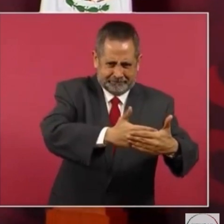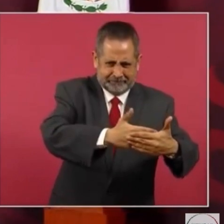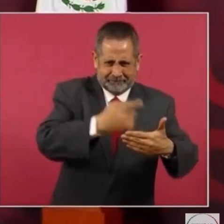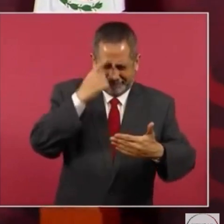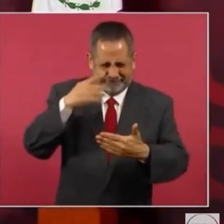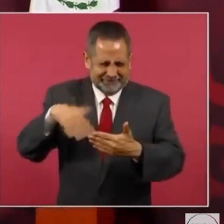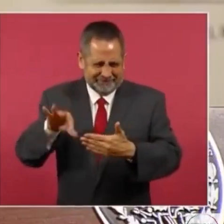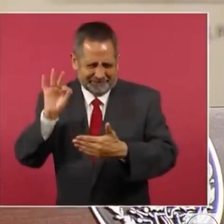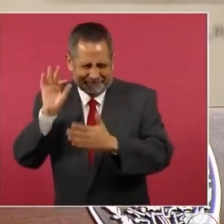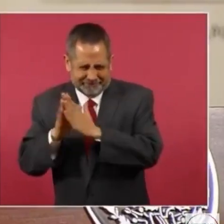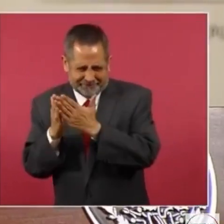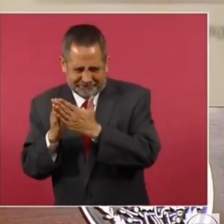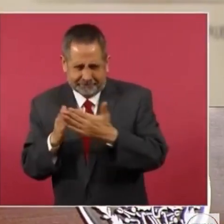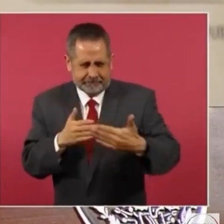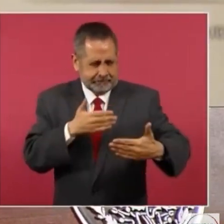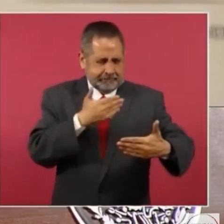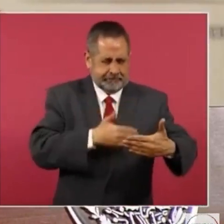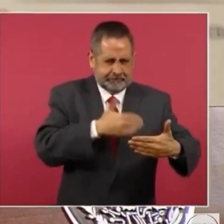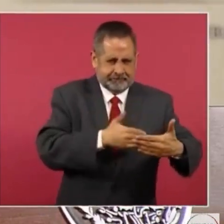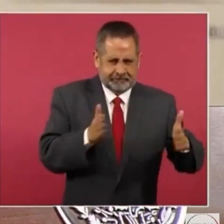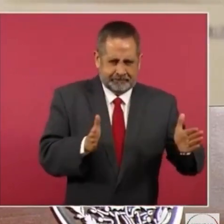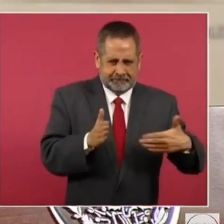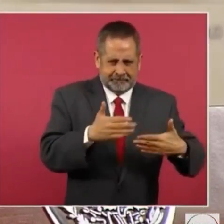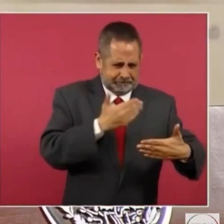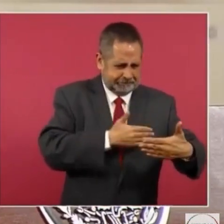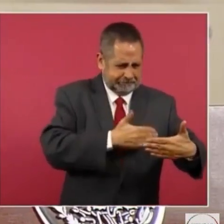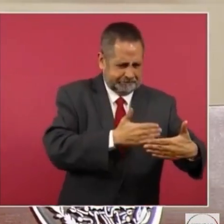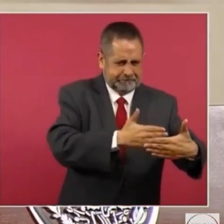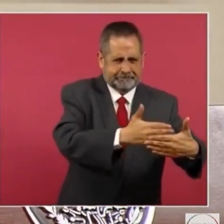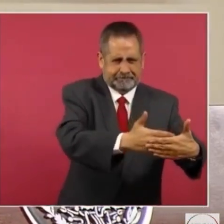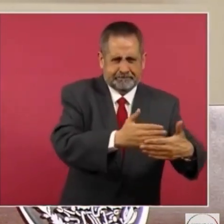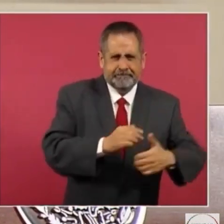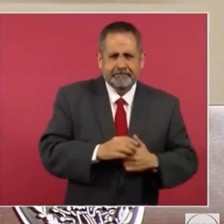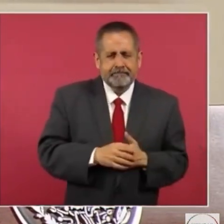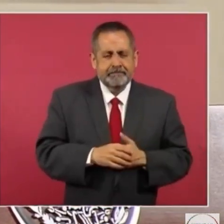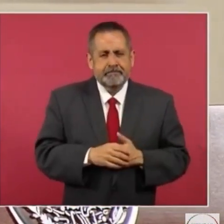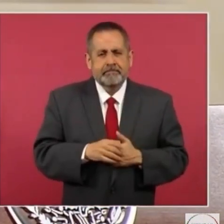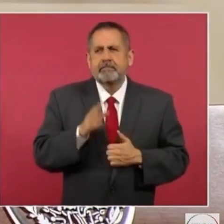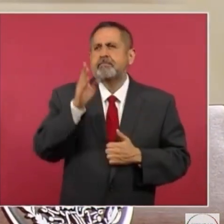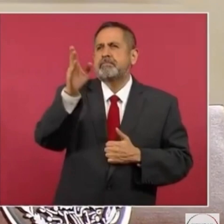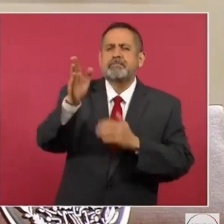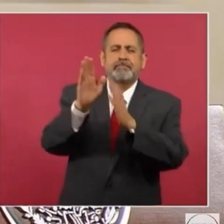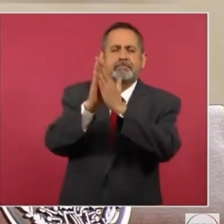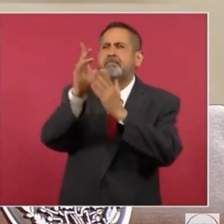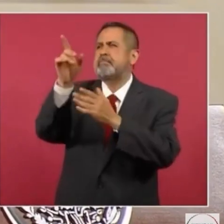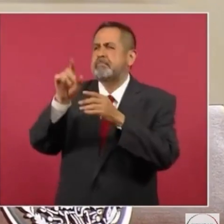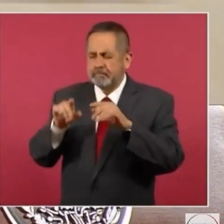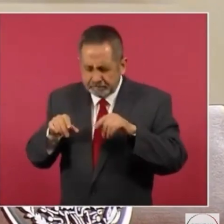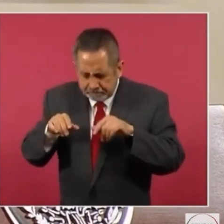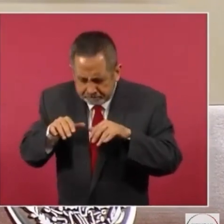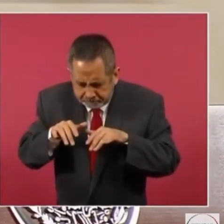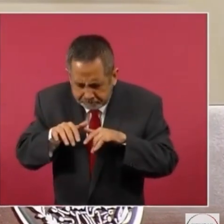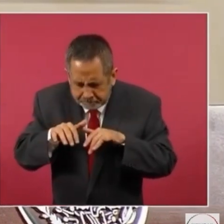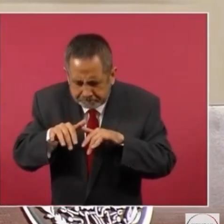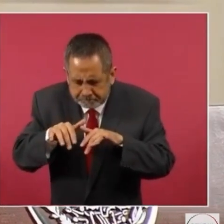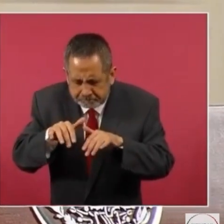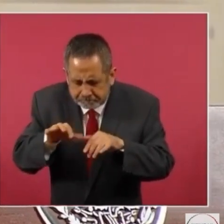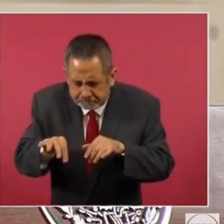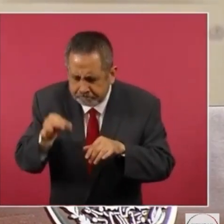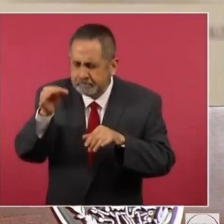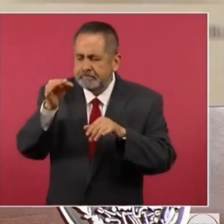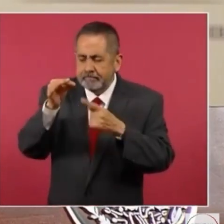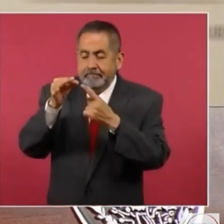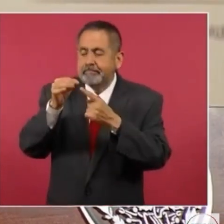¿no? Que uno a la biblioteca pide uno un libro o uno